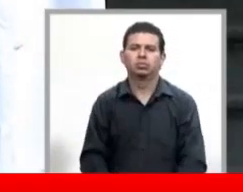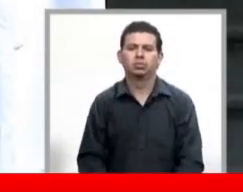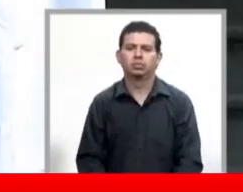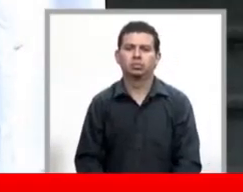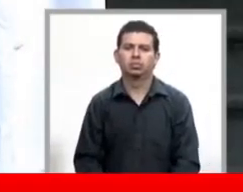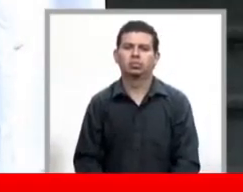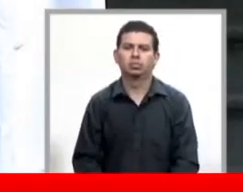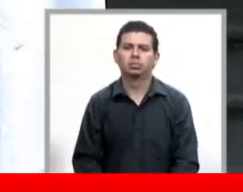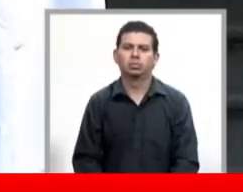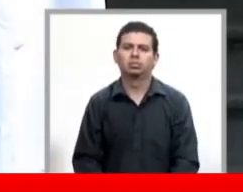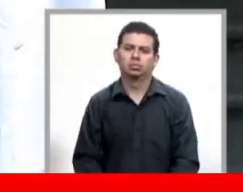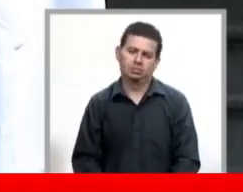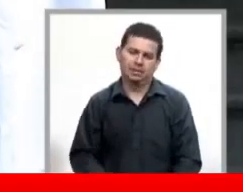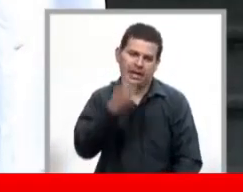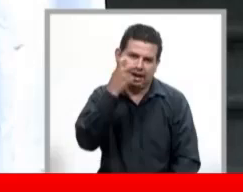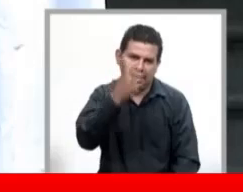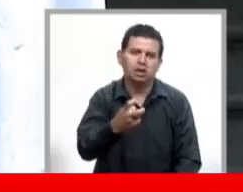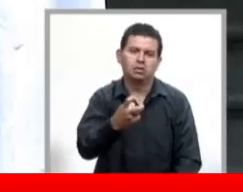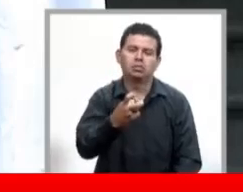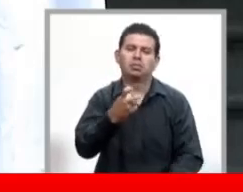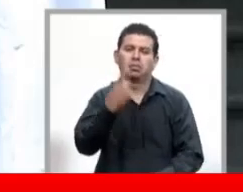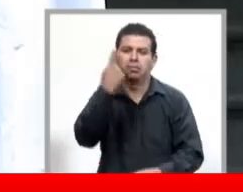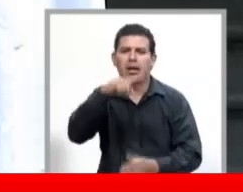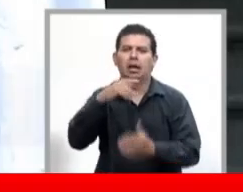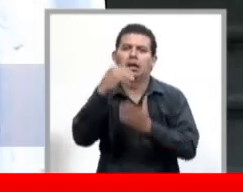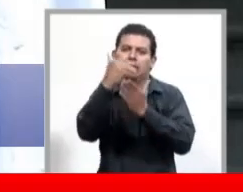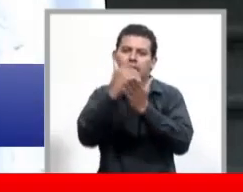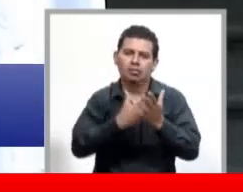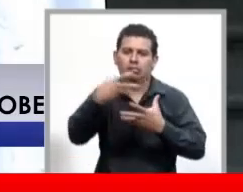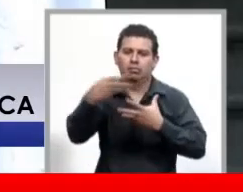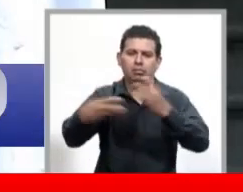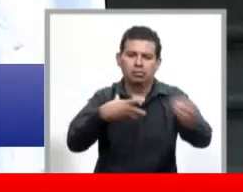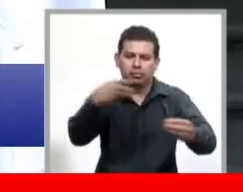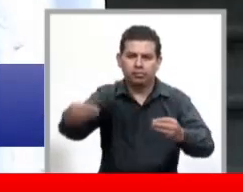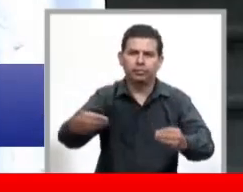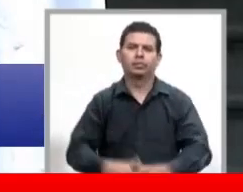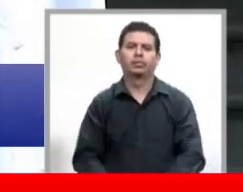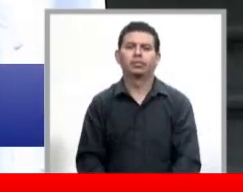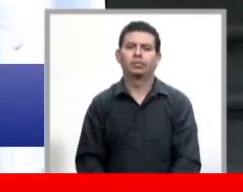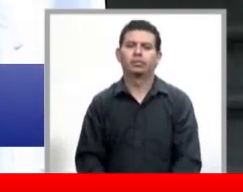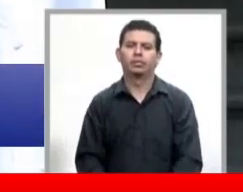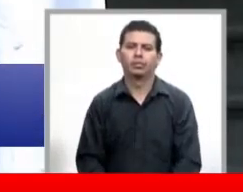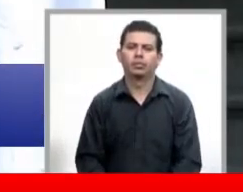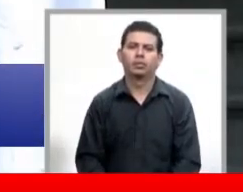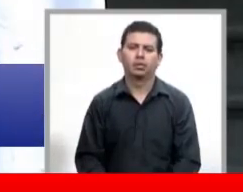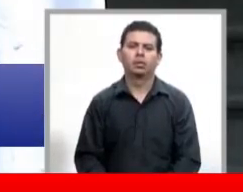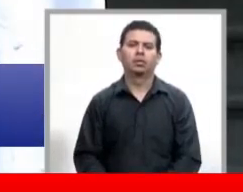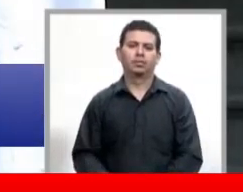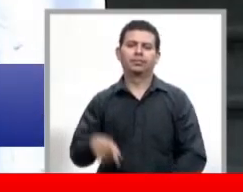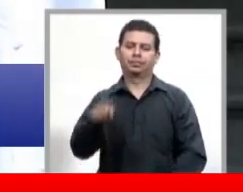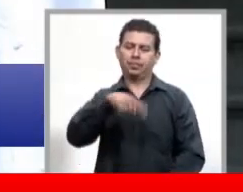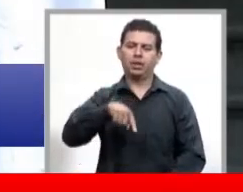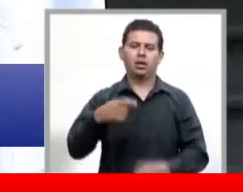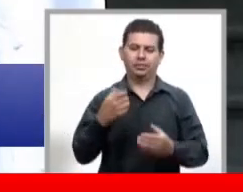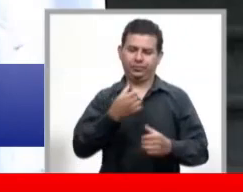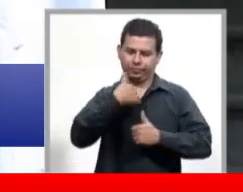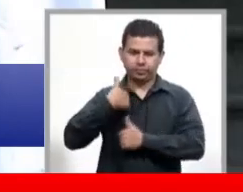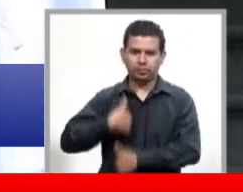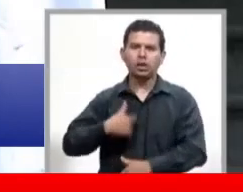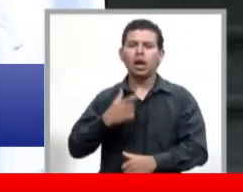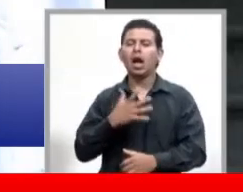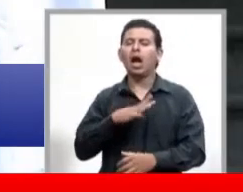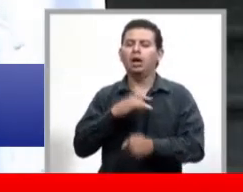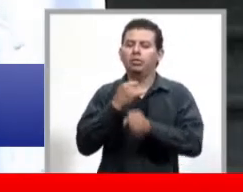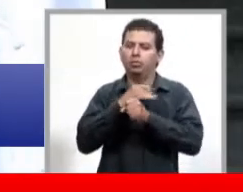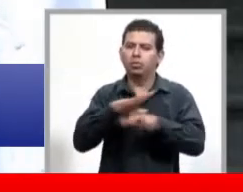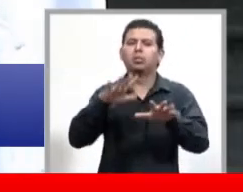muy extremos, ¿verdad? Pues las autoridades le harán una petición formal a algún ciudadano, pues